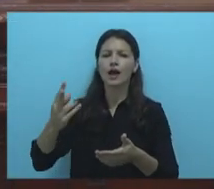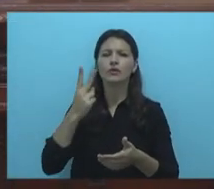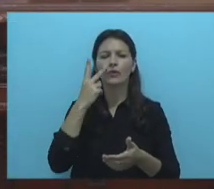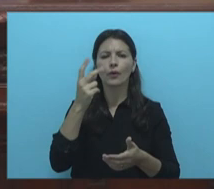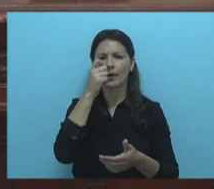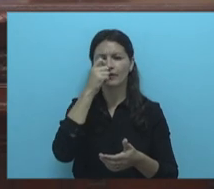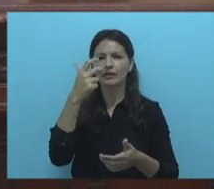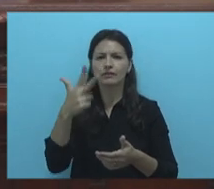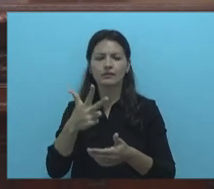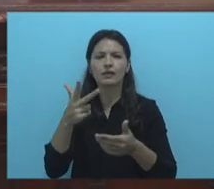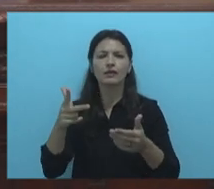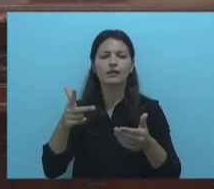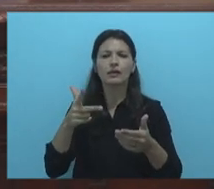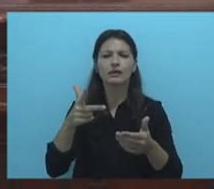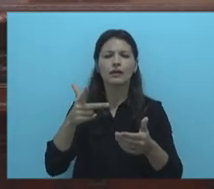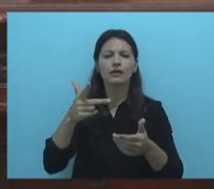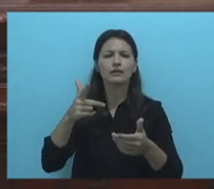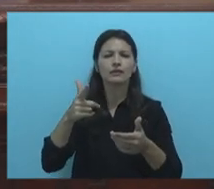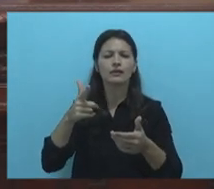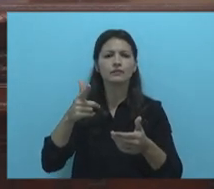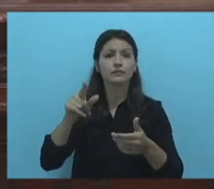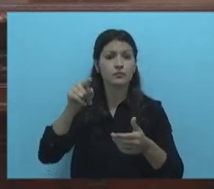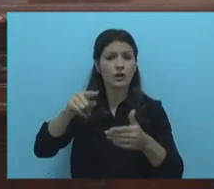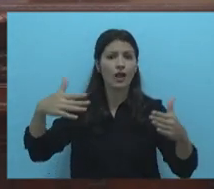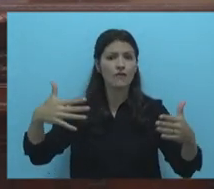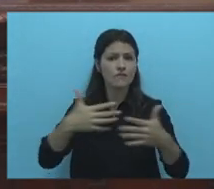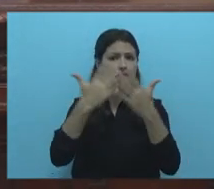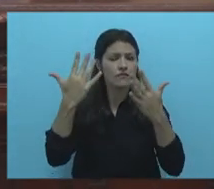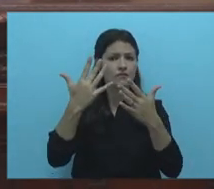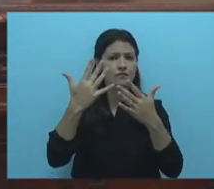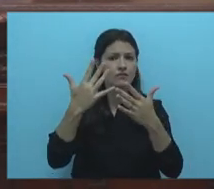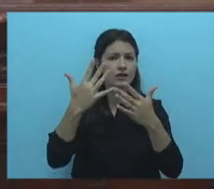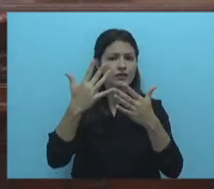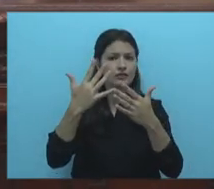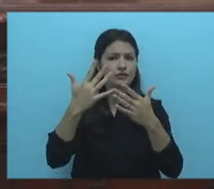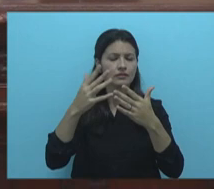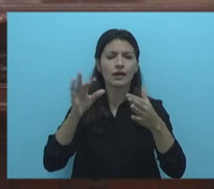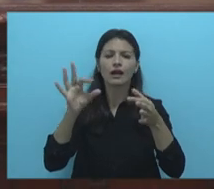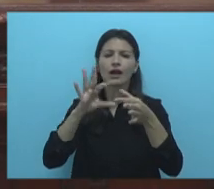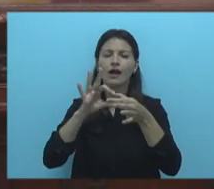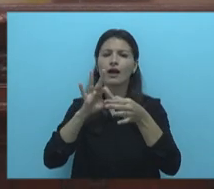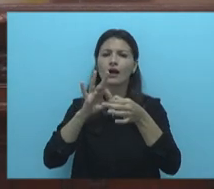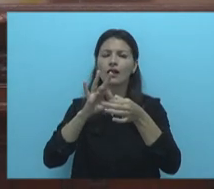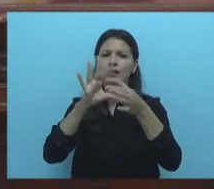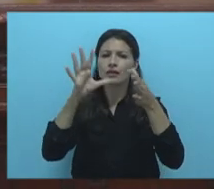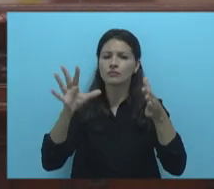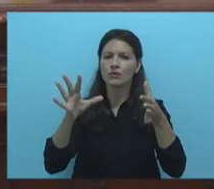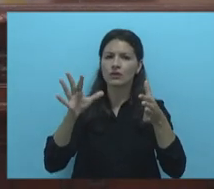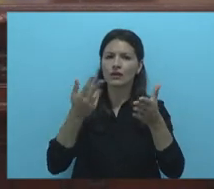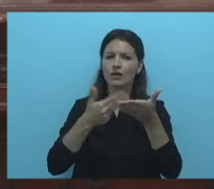democracia argentina en conmemoración del cuadragésimo aniversario de la Vuelta a la Democracia, ocurrida el 10